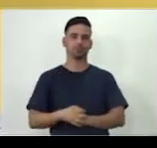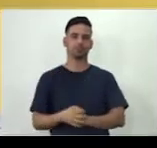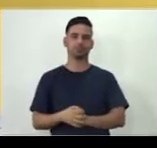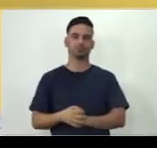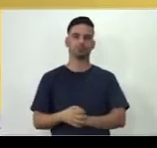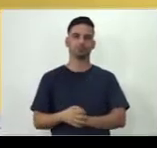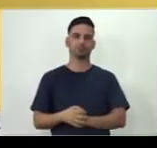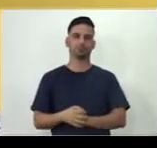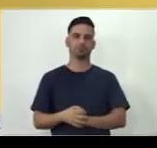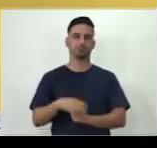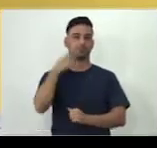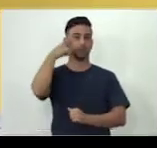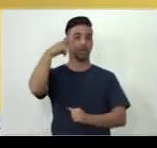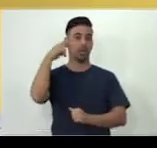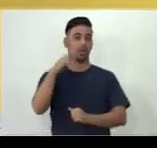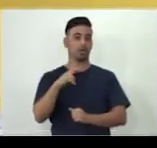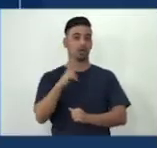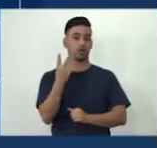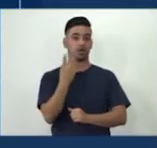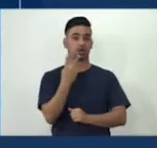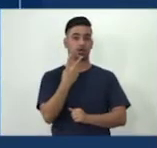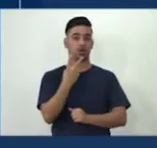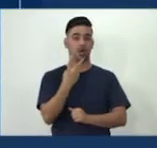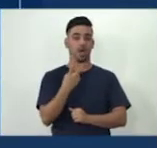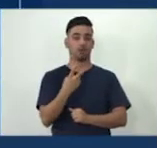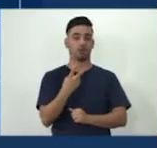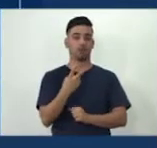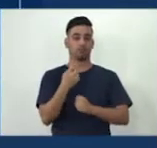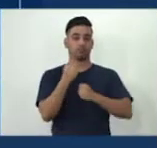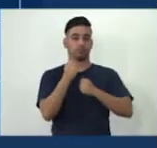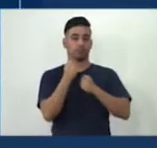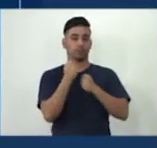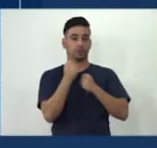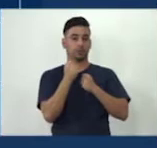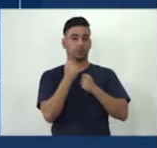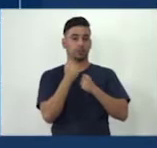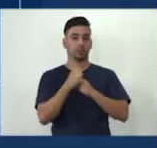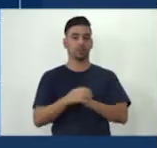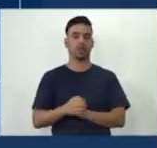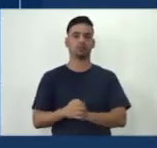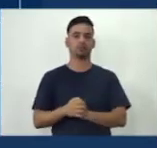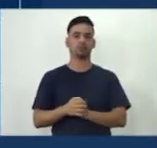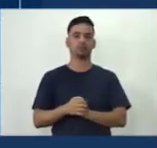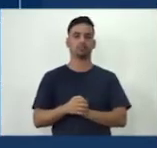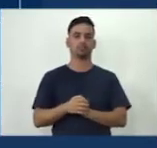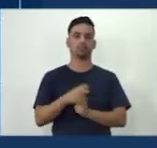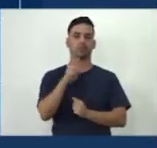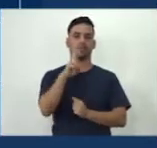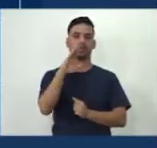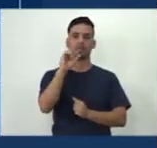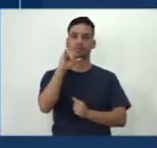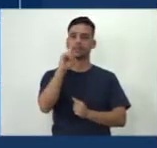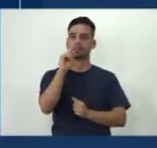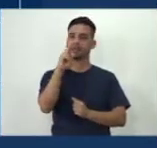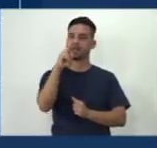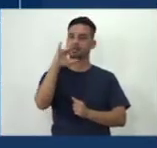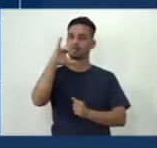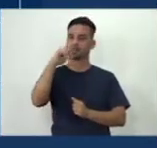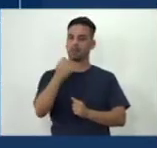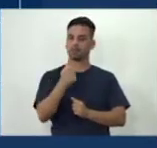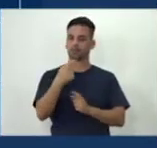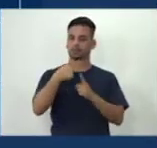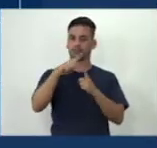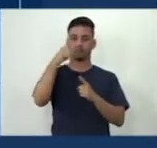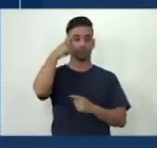También recordamos las magnitudes físicas estudiadas, la intensidad, la tensión y la resistencia. Dijimos que la intensidad se representaba con la letra